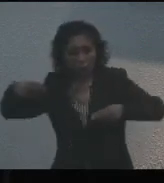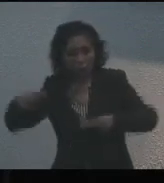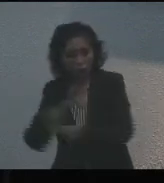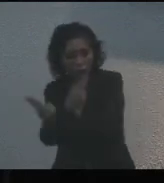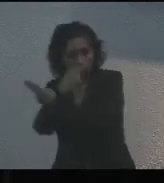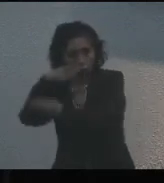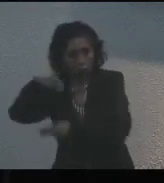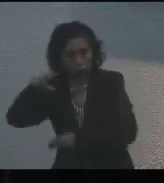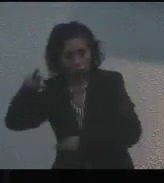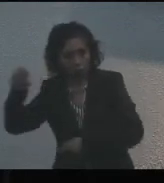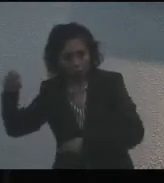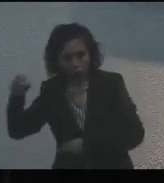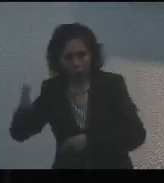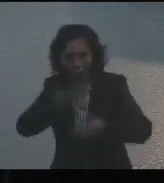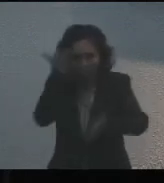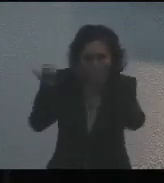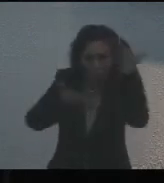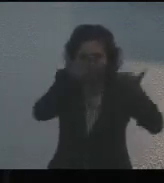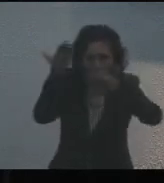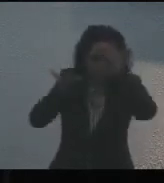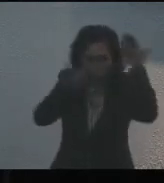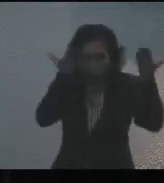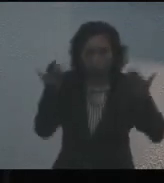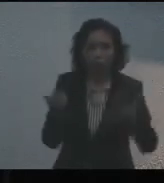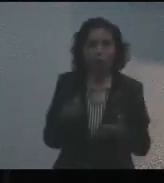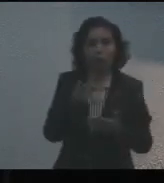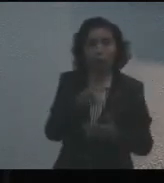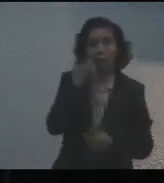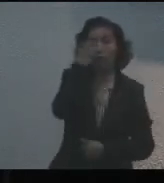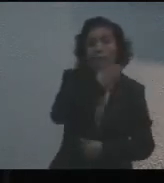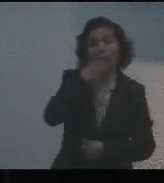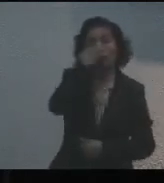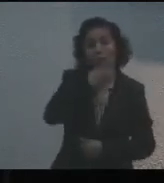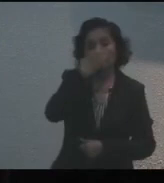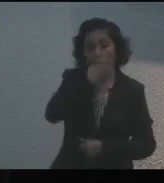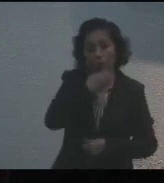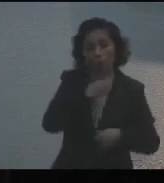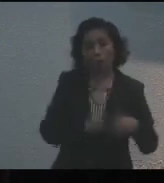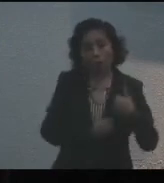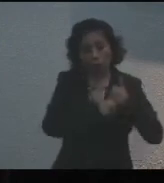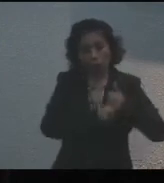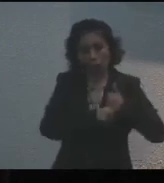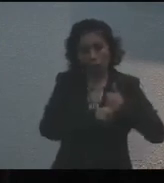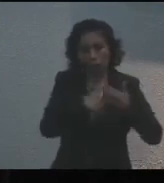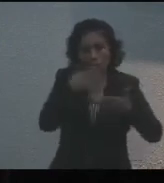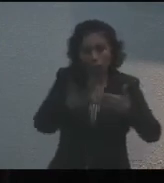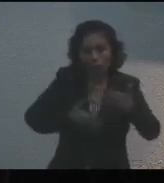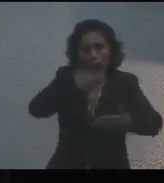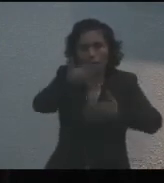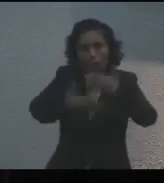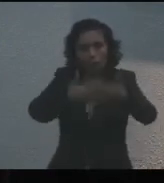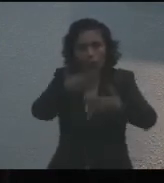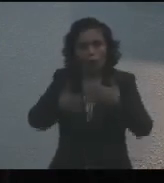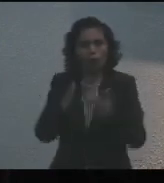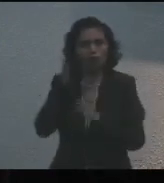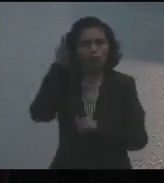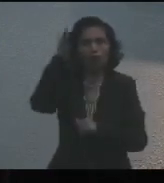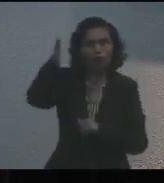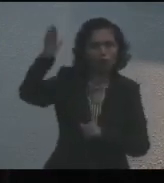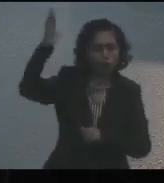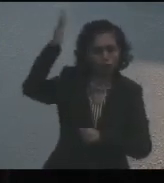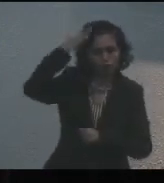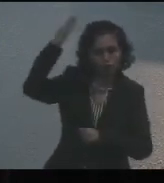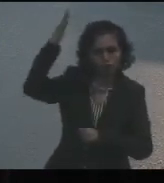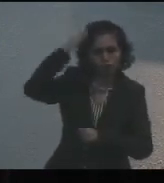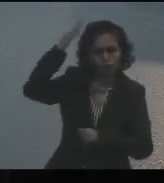que se educan y adiestran bajo principios académicos y filosóficos para ejercer un liderazgo ético que se orienta al